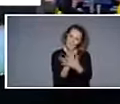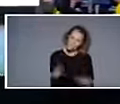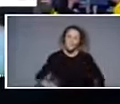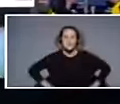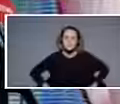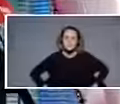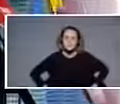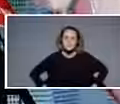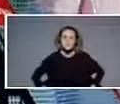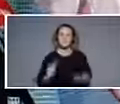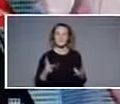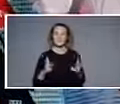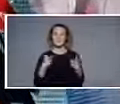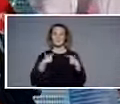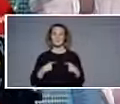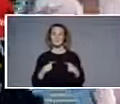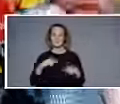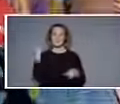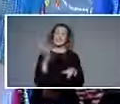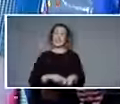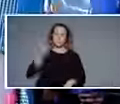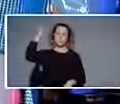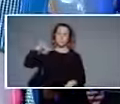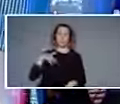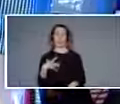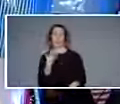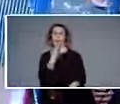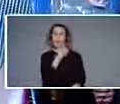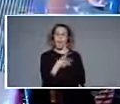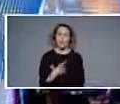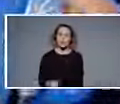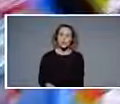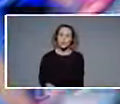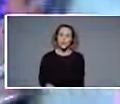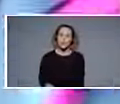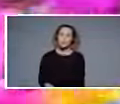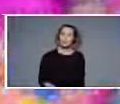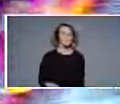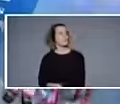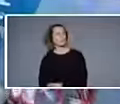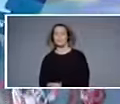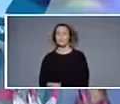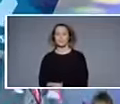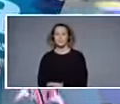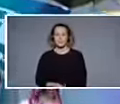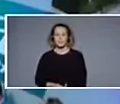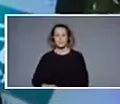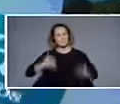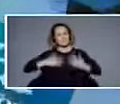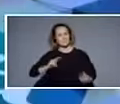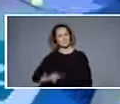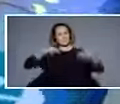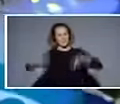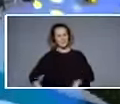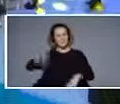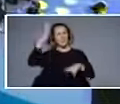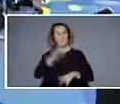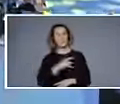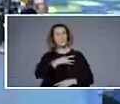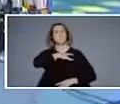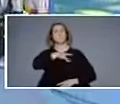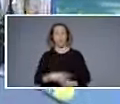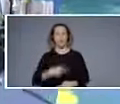explicar. Si llevas un polo negro, la mierda blanca será. Y si tú lo llevas